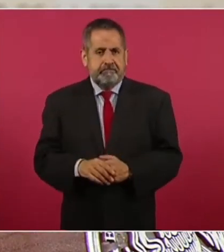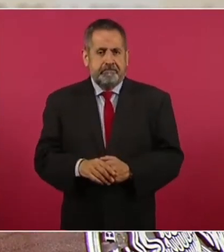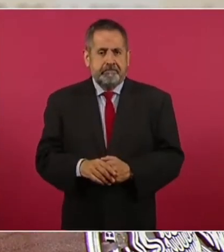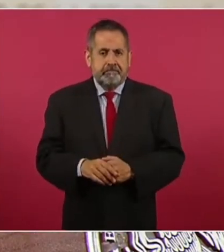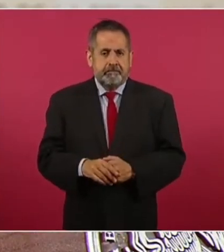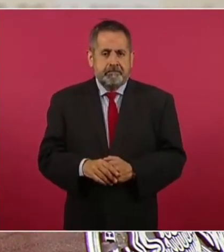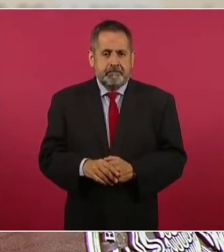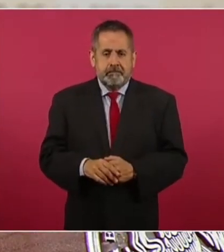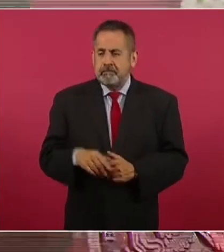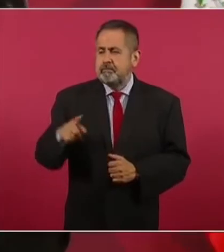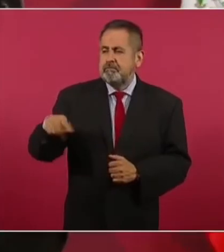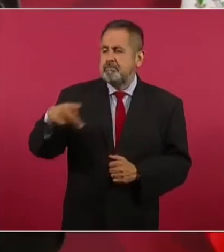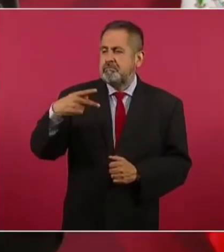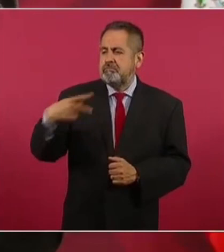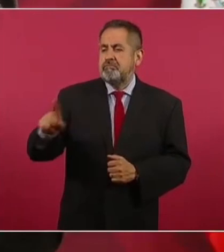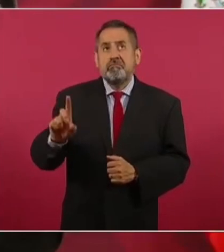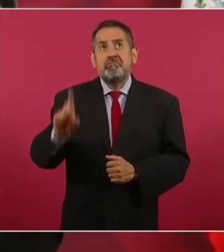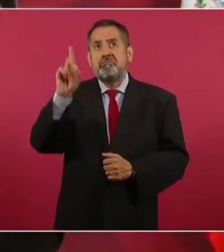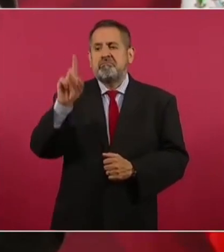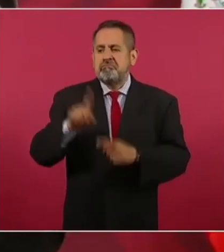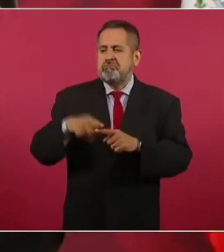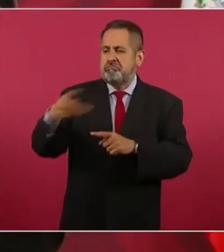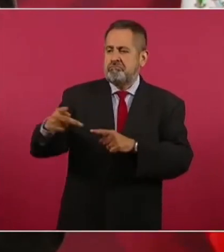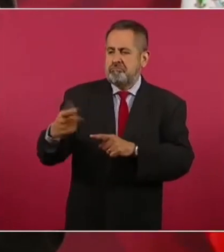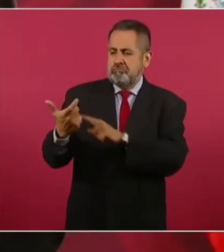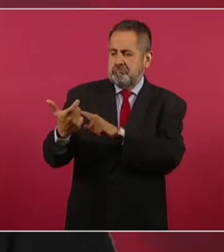el único Dios de ustedes es el dinero.